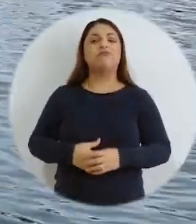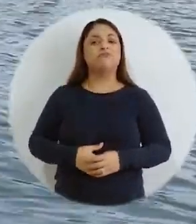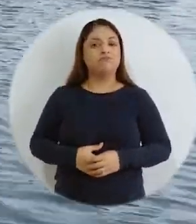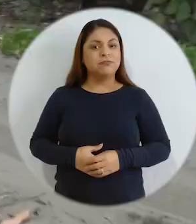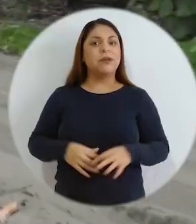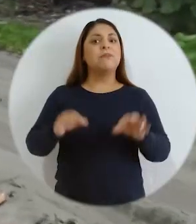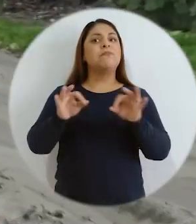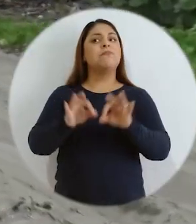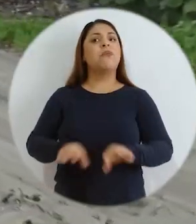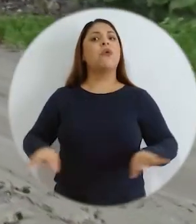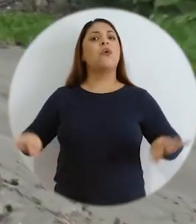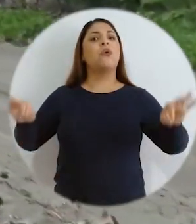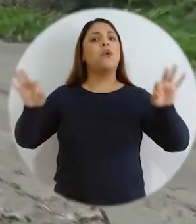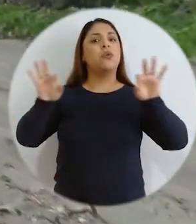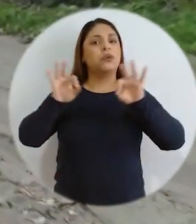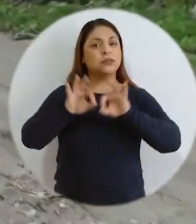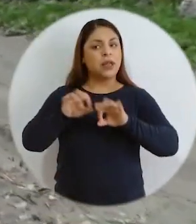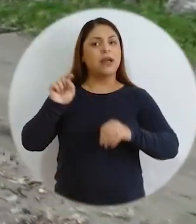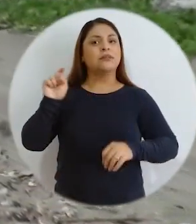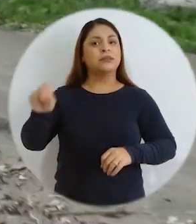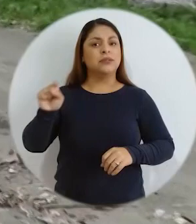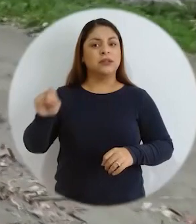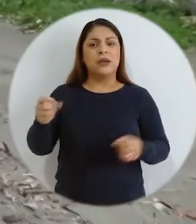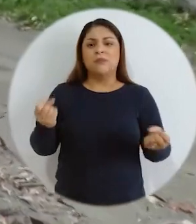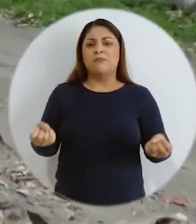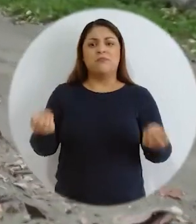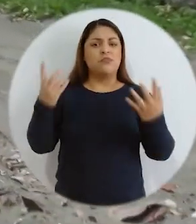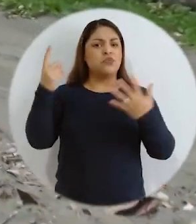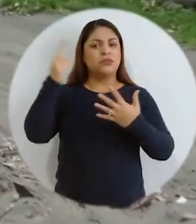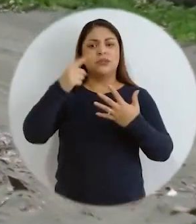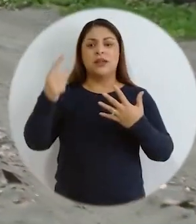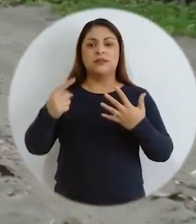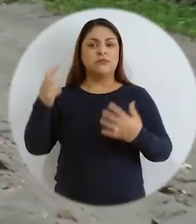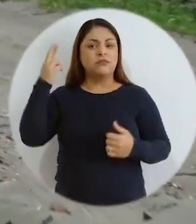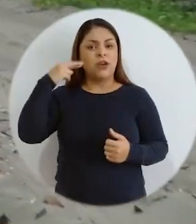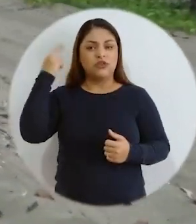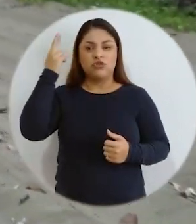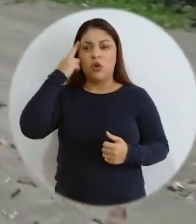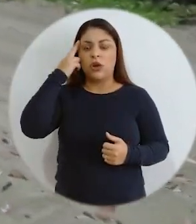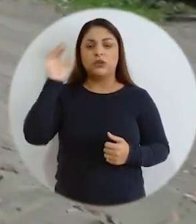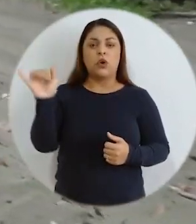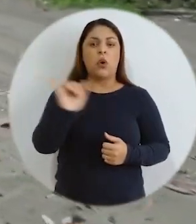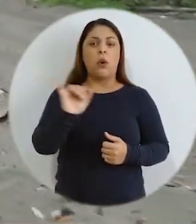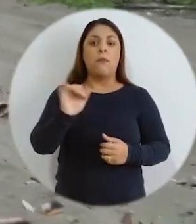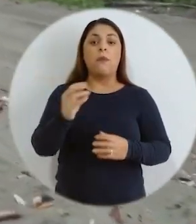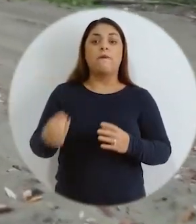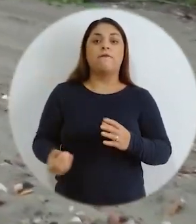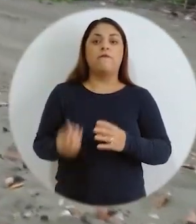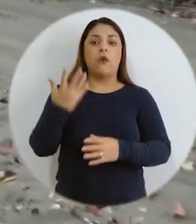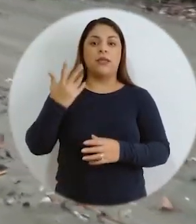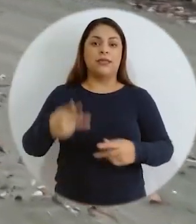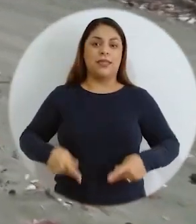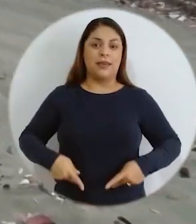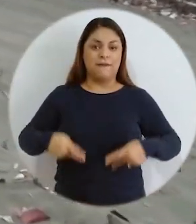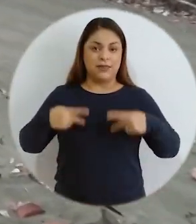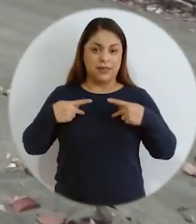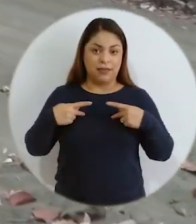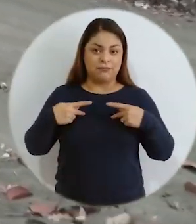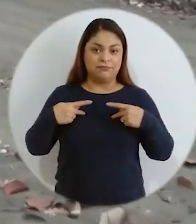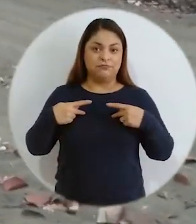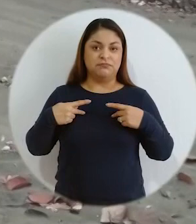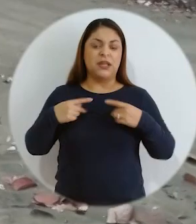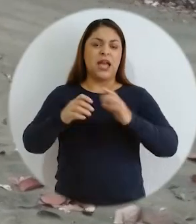bueno, son importantes por muchísimas razones. Y usted lo mencionaba al principio, son fuente de vida,